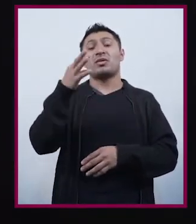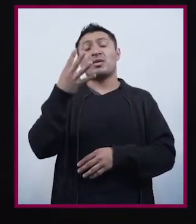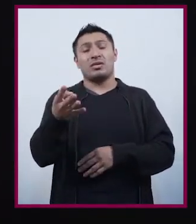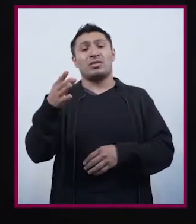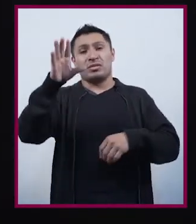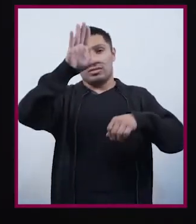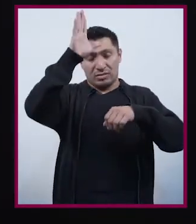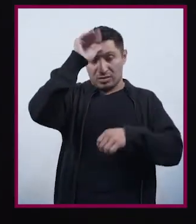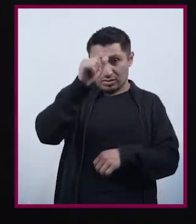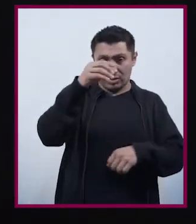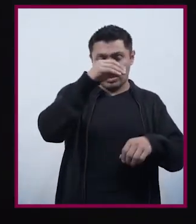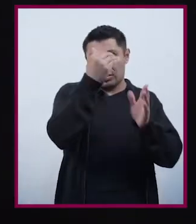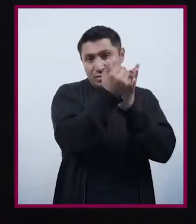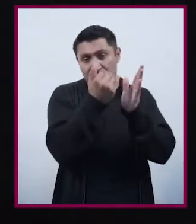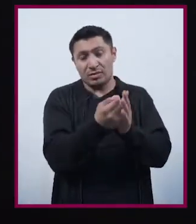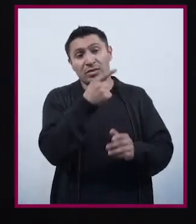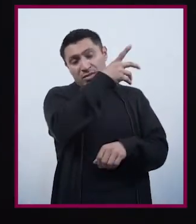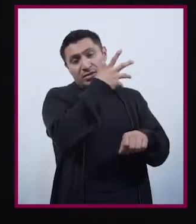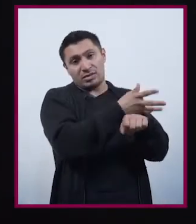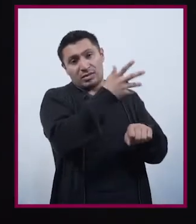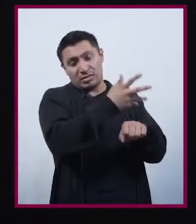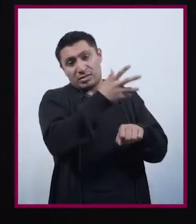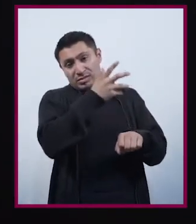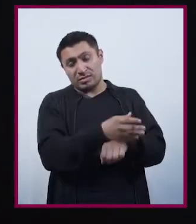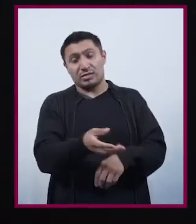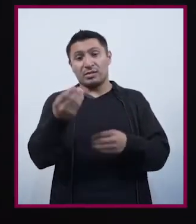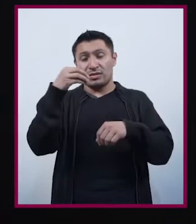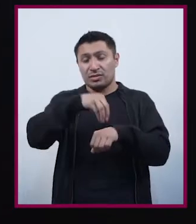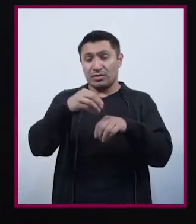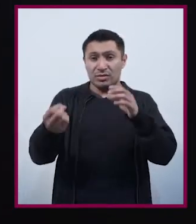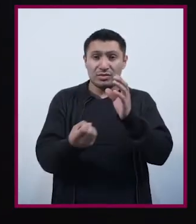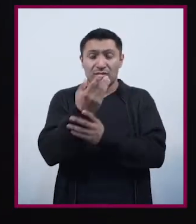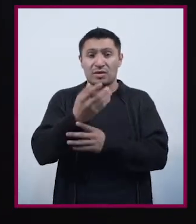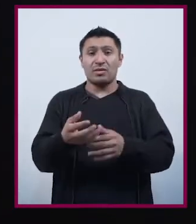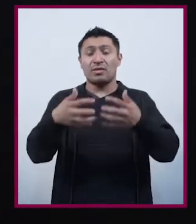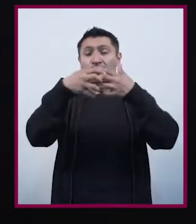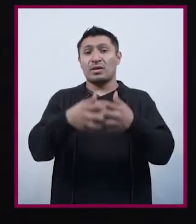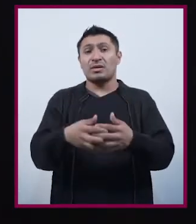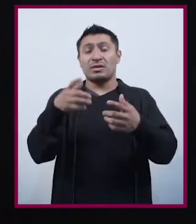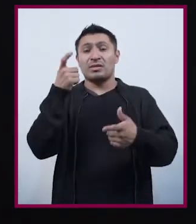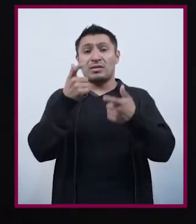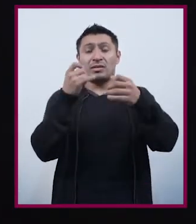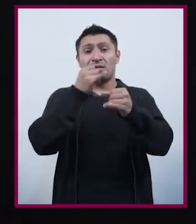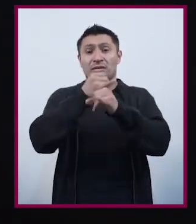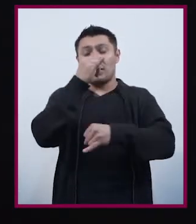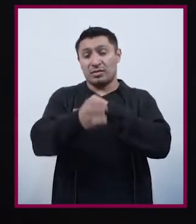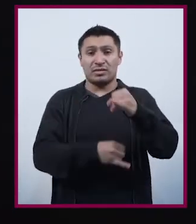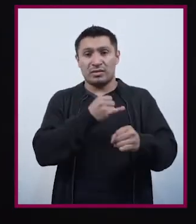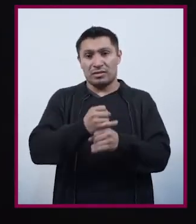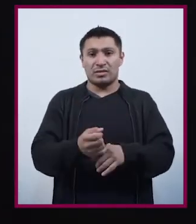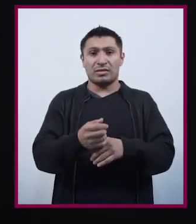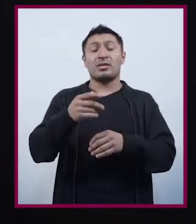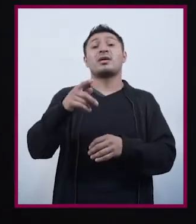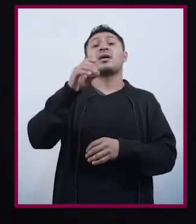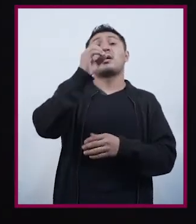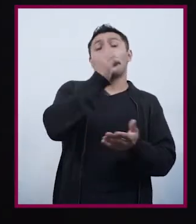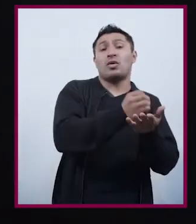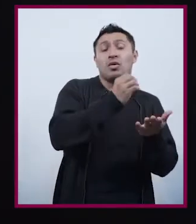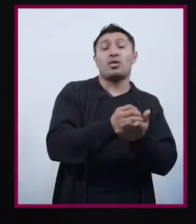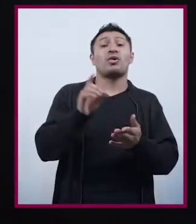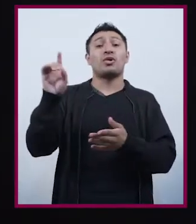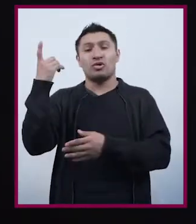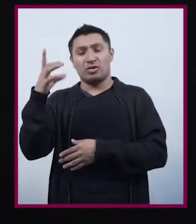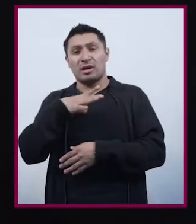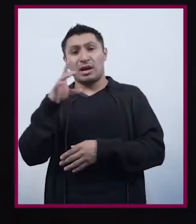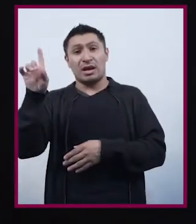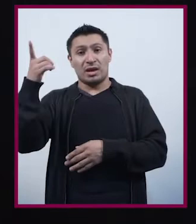los acuerdos de Bretton Woods en Estados Unidos, se estableció un nuevo sistema monetario internacional, patrón de cambio oro-dólar,